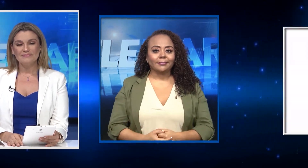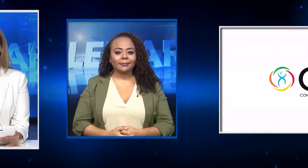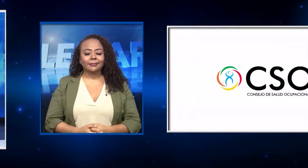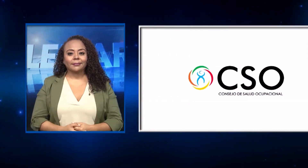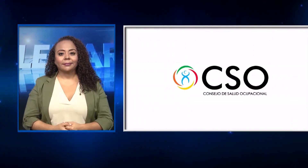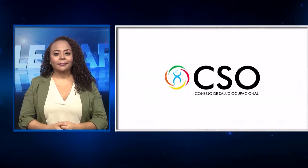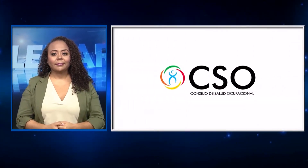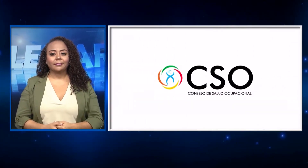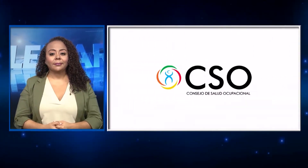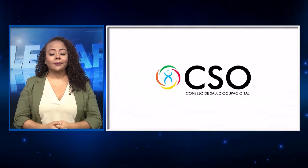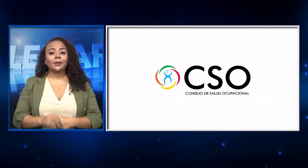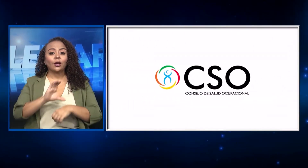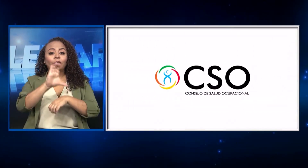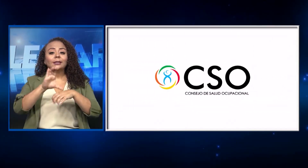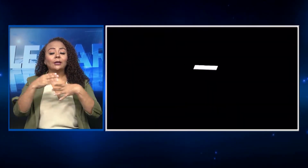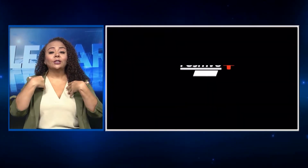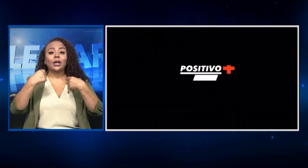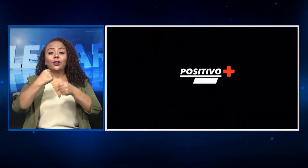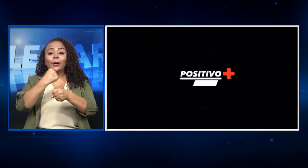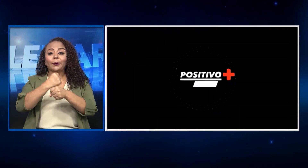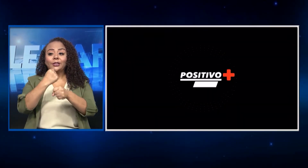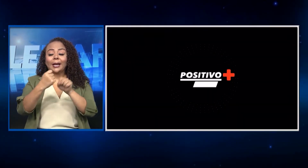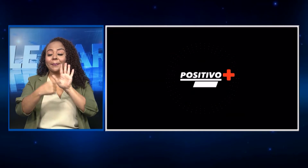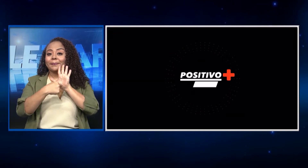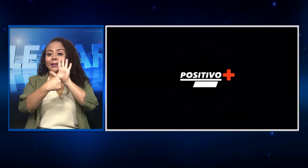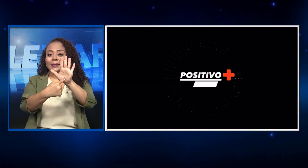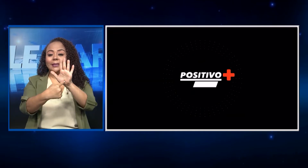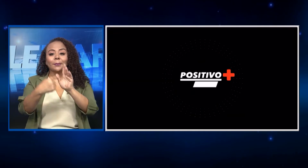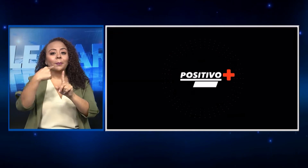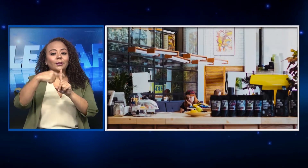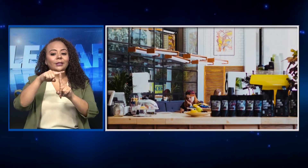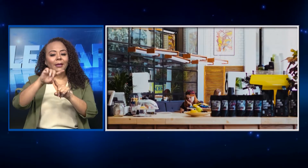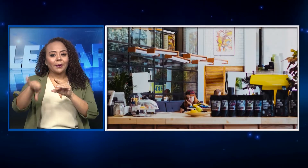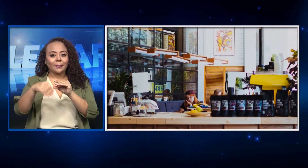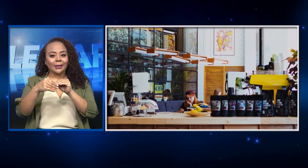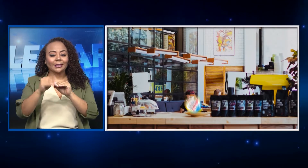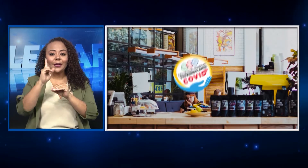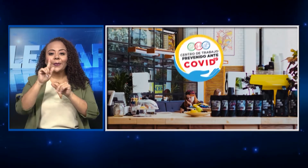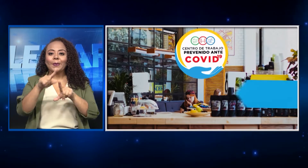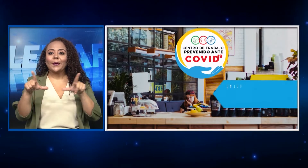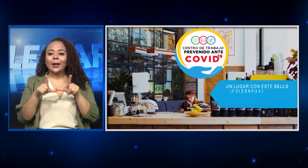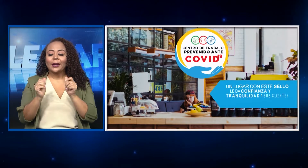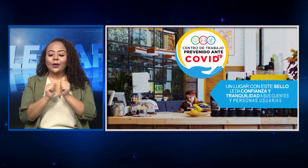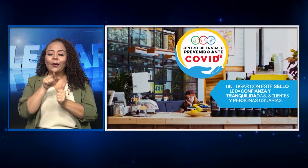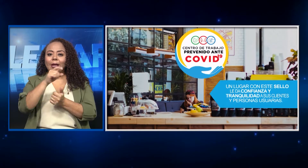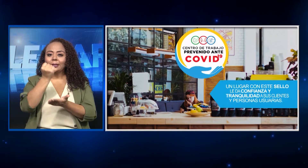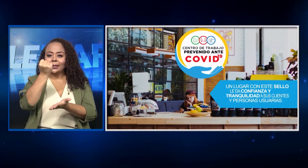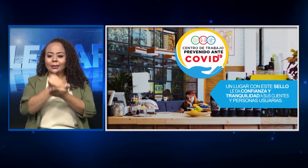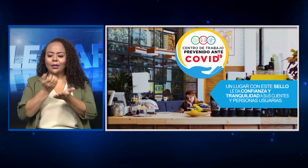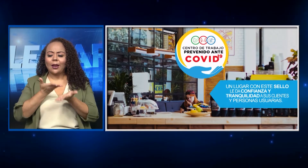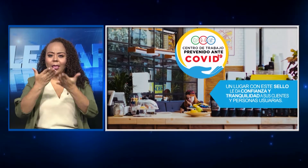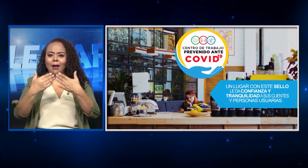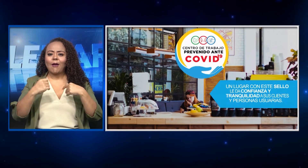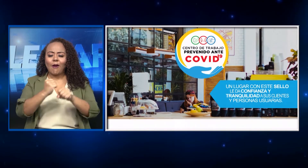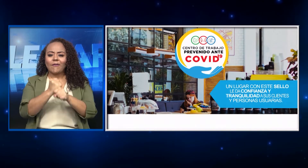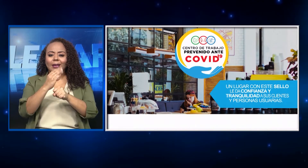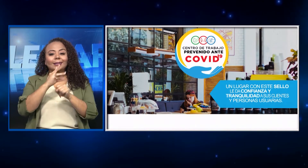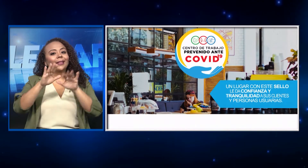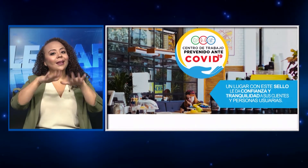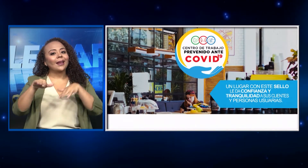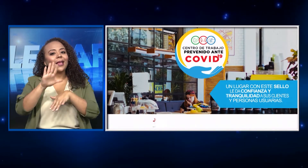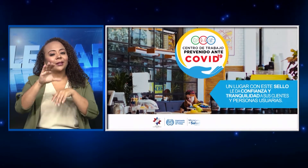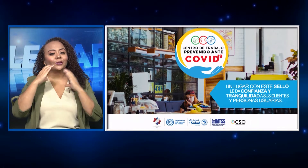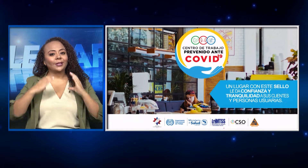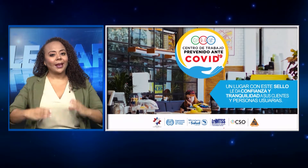El Consejo de Salud Ocupacional presenta Positivo Más, un lugar con este sello le da confianza y tranquilidad a sus